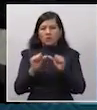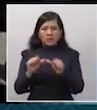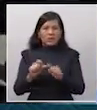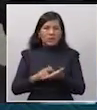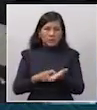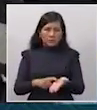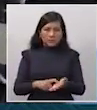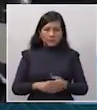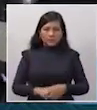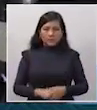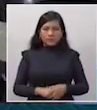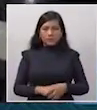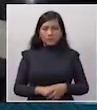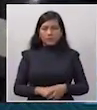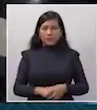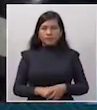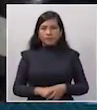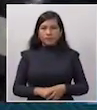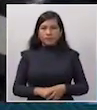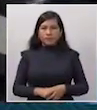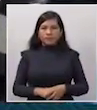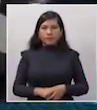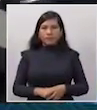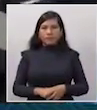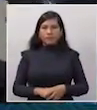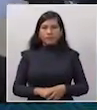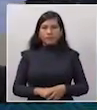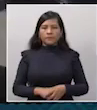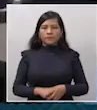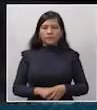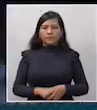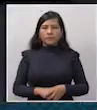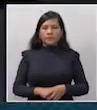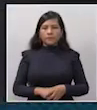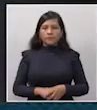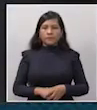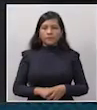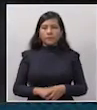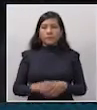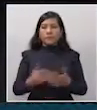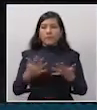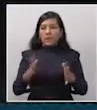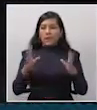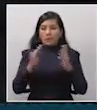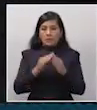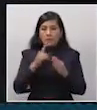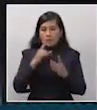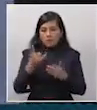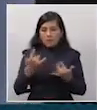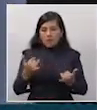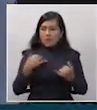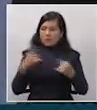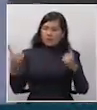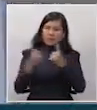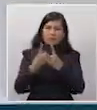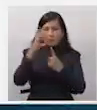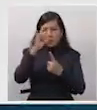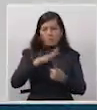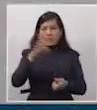con personal de la alcaldía? ¿Qué les dice al respecto sobre esta situación? He tenido la oportunidad de hablar con el